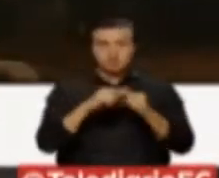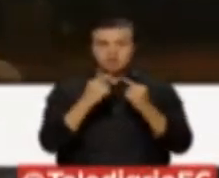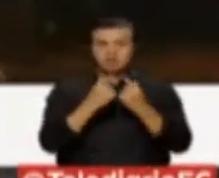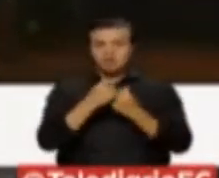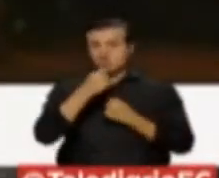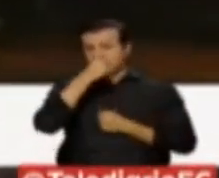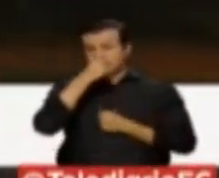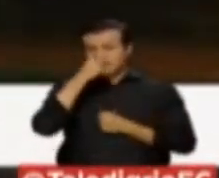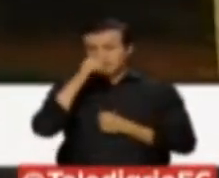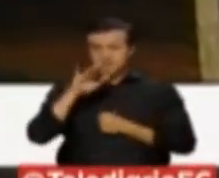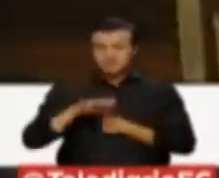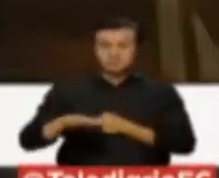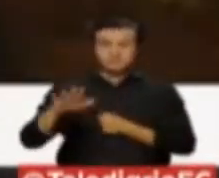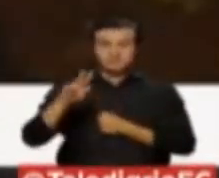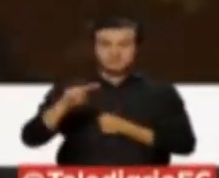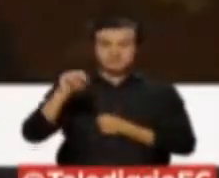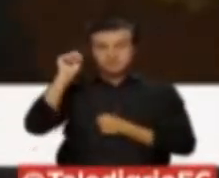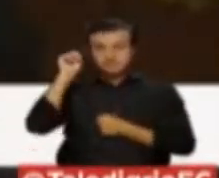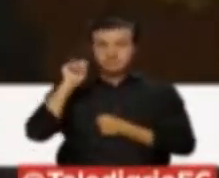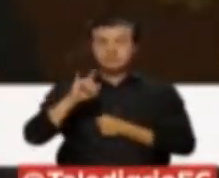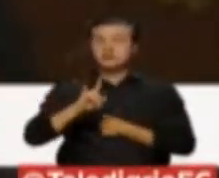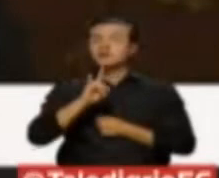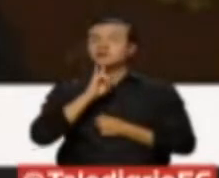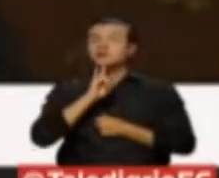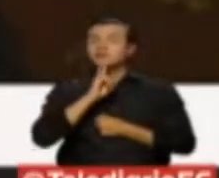de la frontera norte